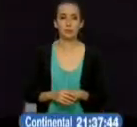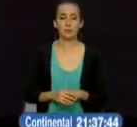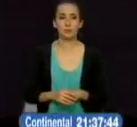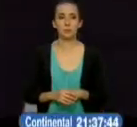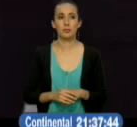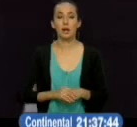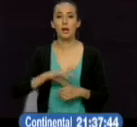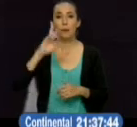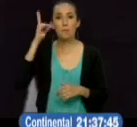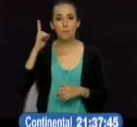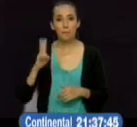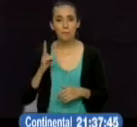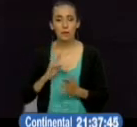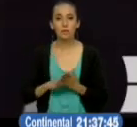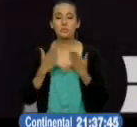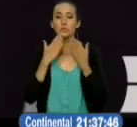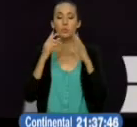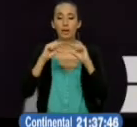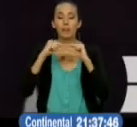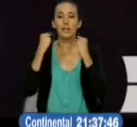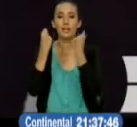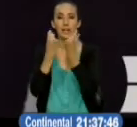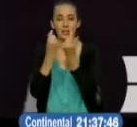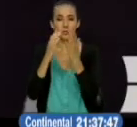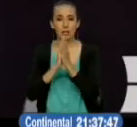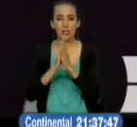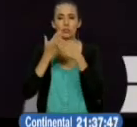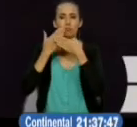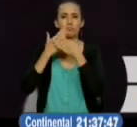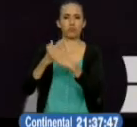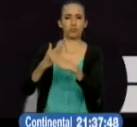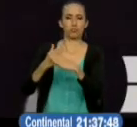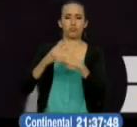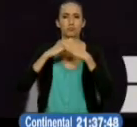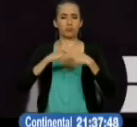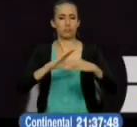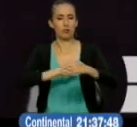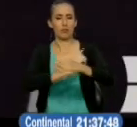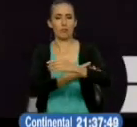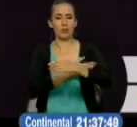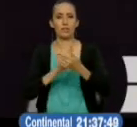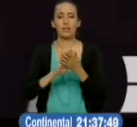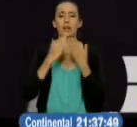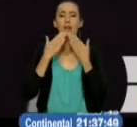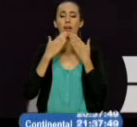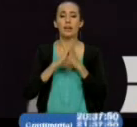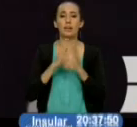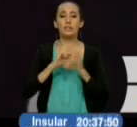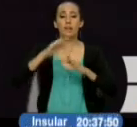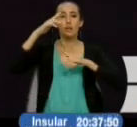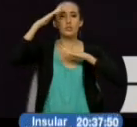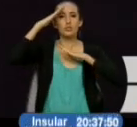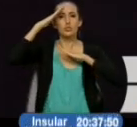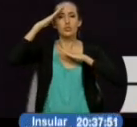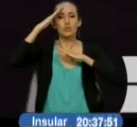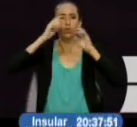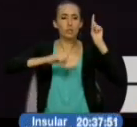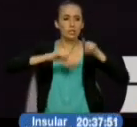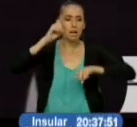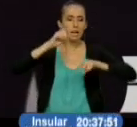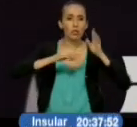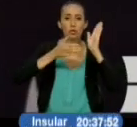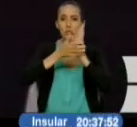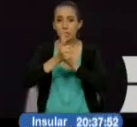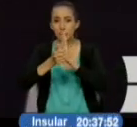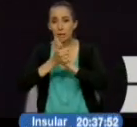Y en Venezuela, los autodenominados resistencia volvieron a aparecer en un video en el que afirman ser soldados activos, pasivos, entrenados